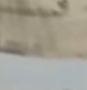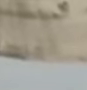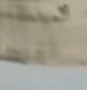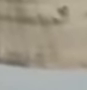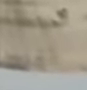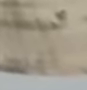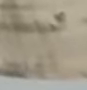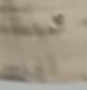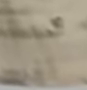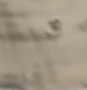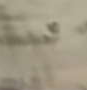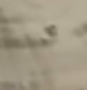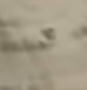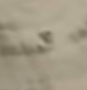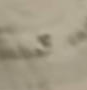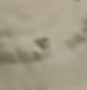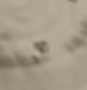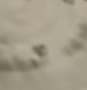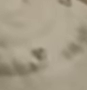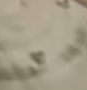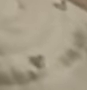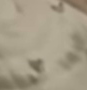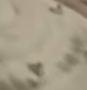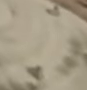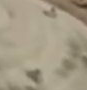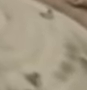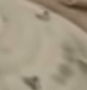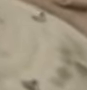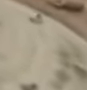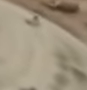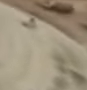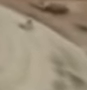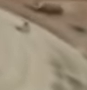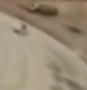municipios como bien lo decía el presidente constitucional de la República Nicolás Maduro